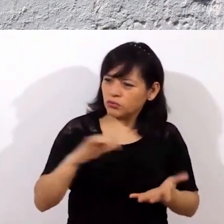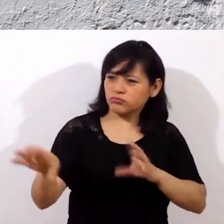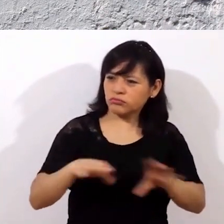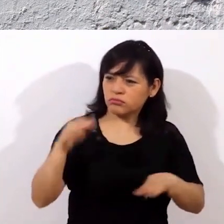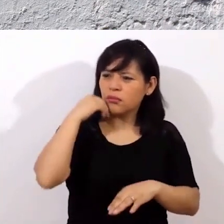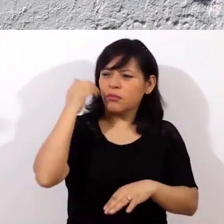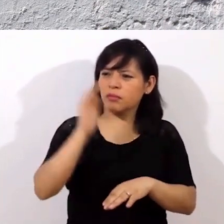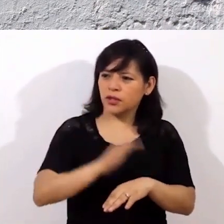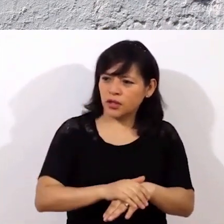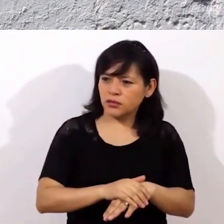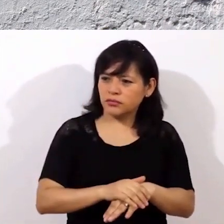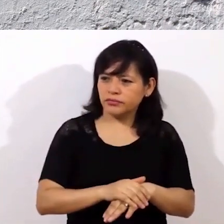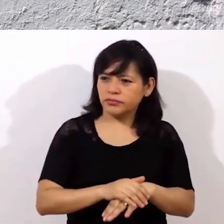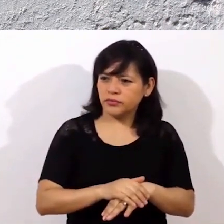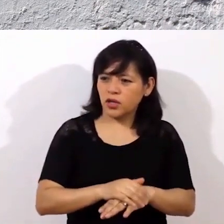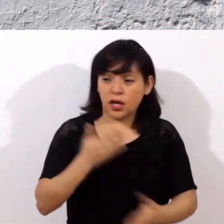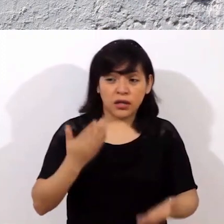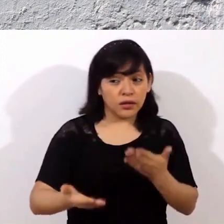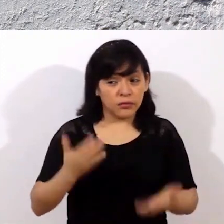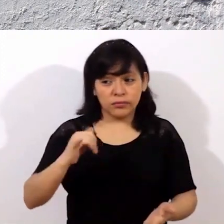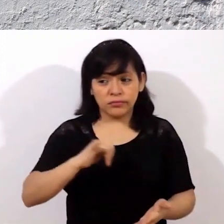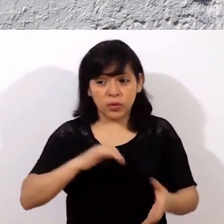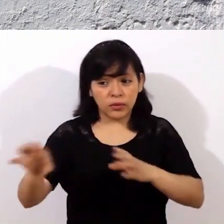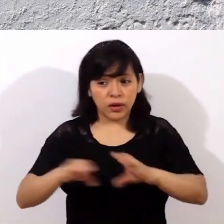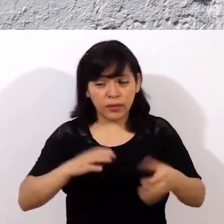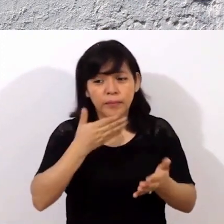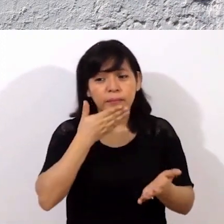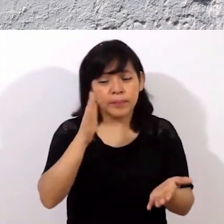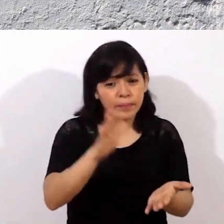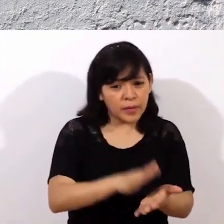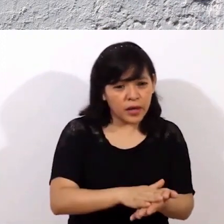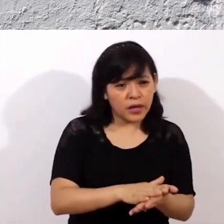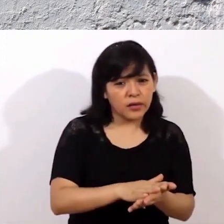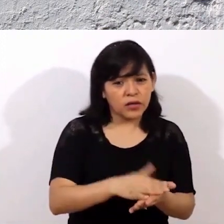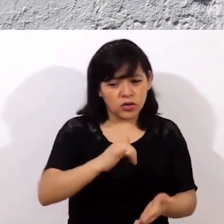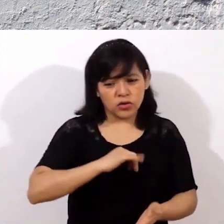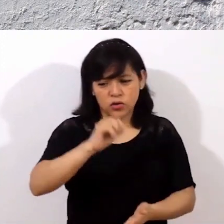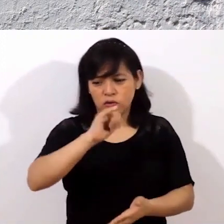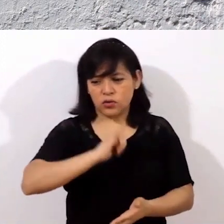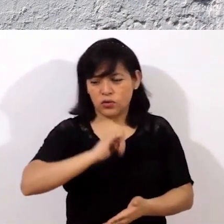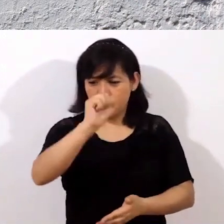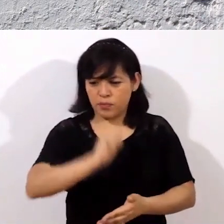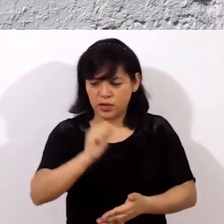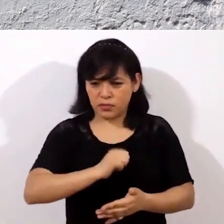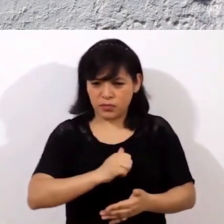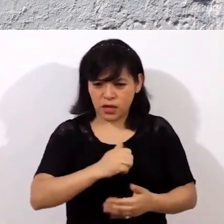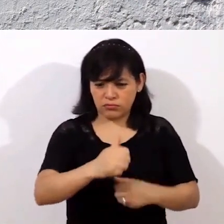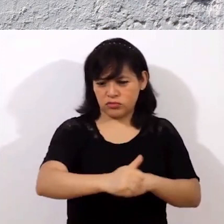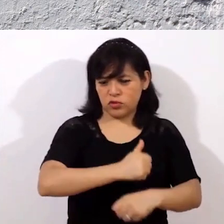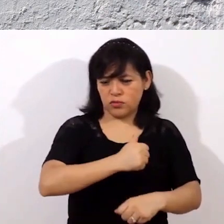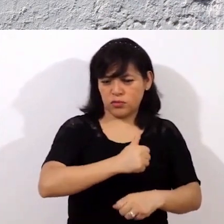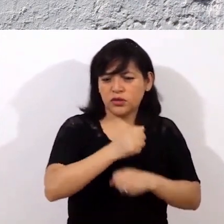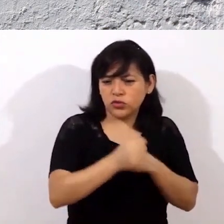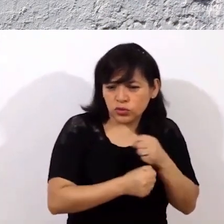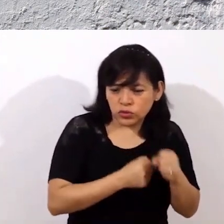algún pecado? ¿He hecho algo que sea irresponsable, que pueda haber ocasionado mi sufrimiento,